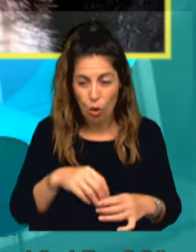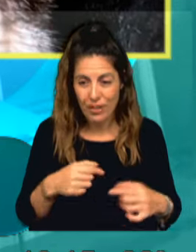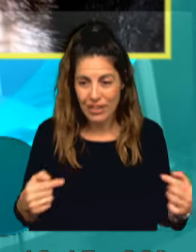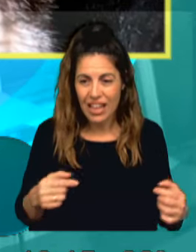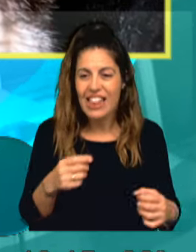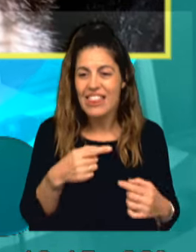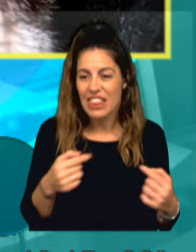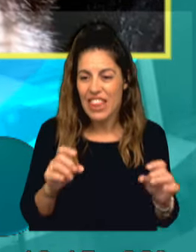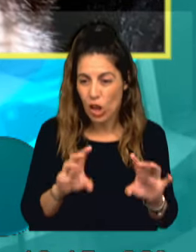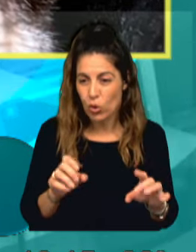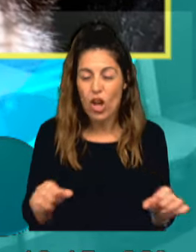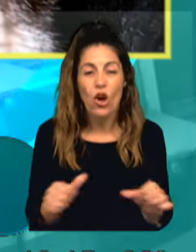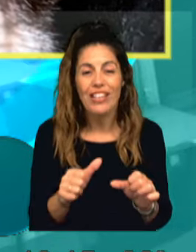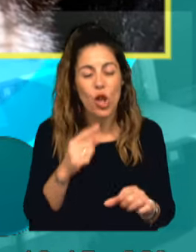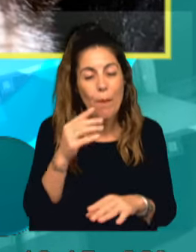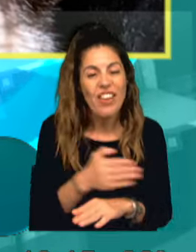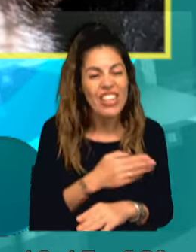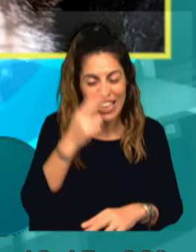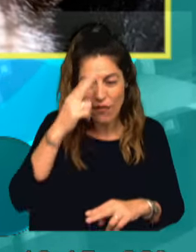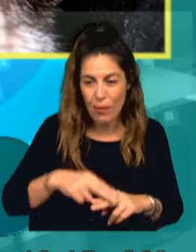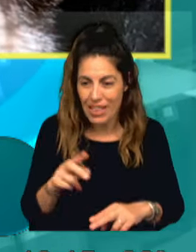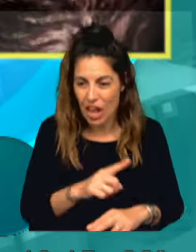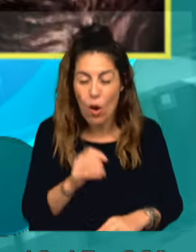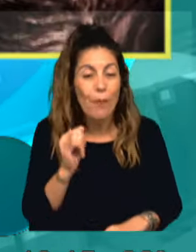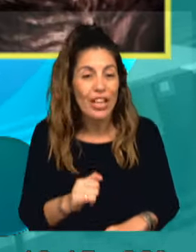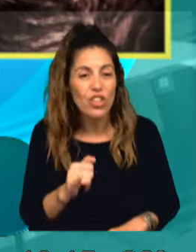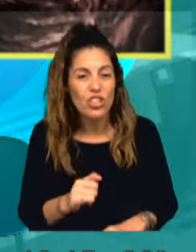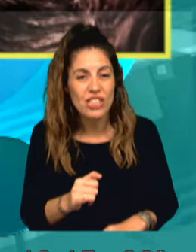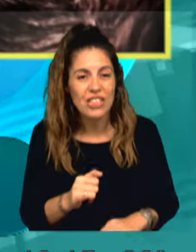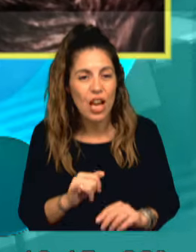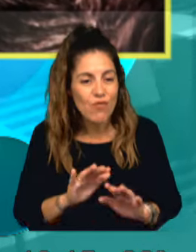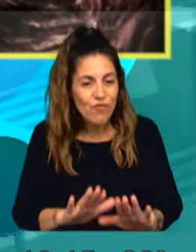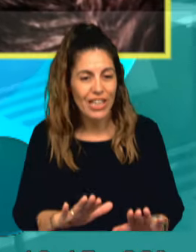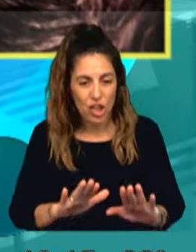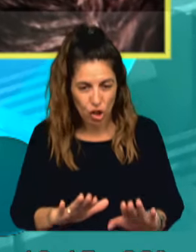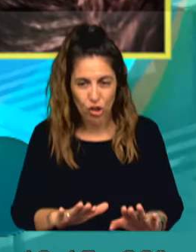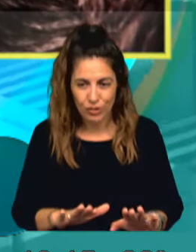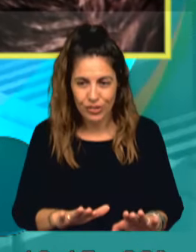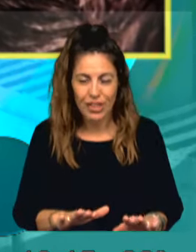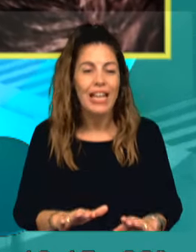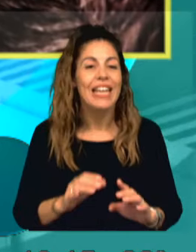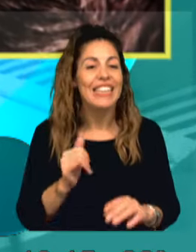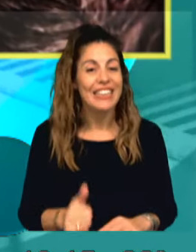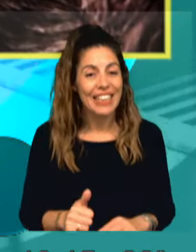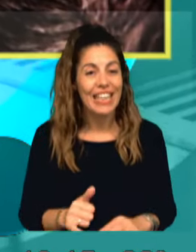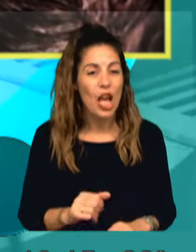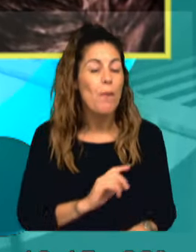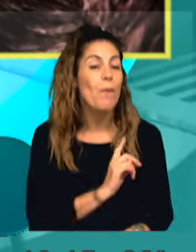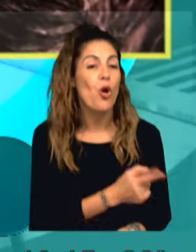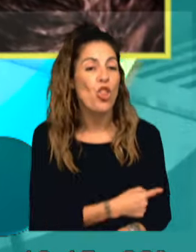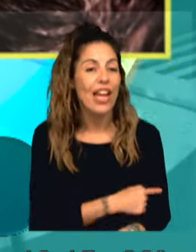que lo que hacen es no van a prevenir la enfermedad pero sí por lo menos le ponen cierto freno de mano y tienen ciertos poderes